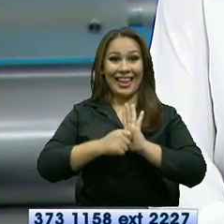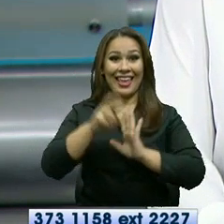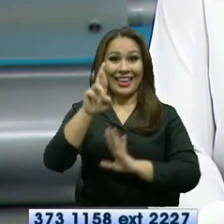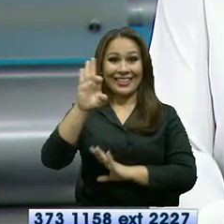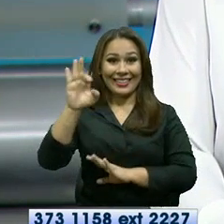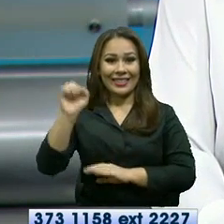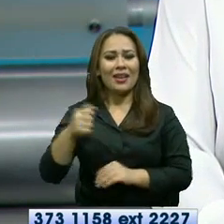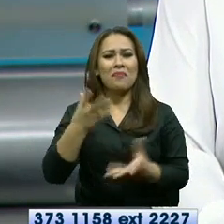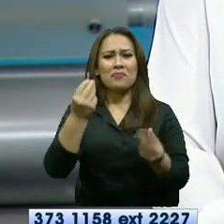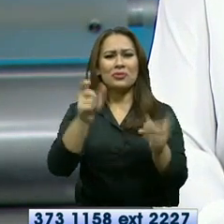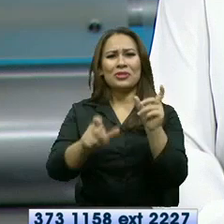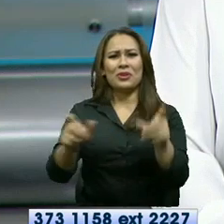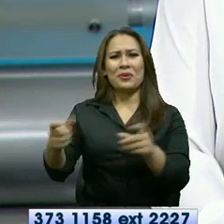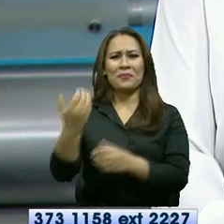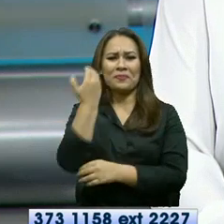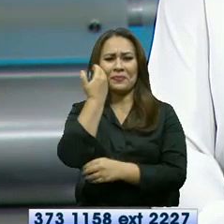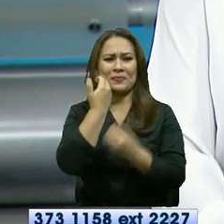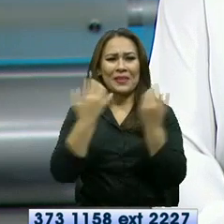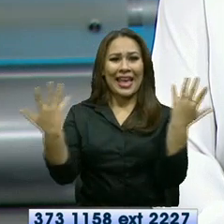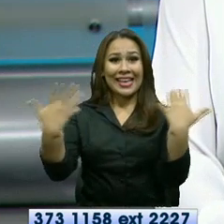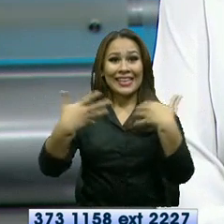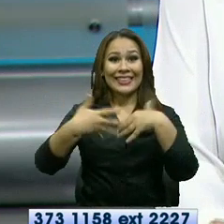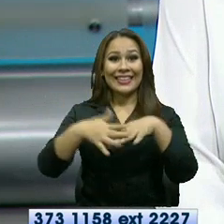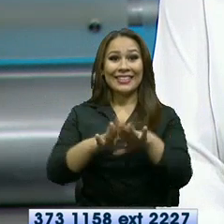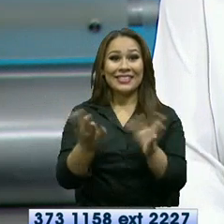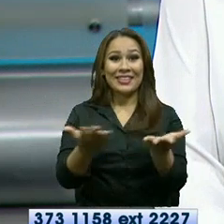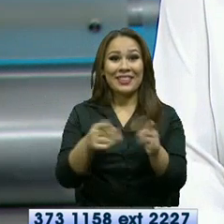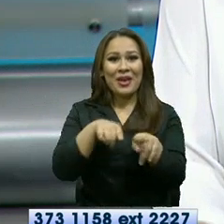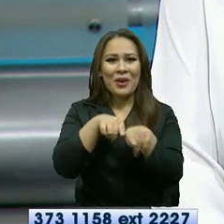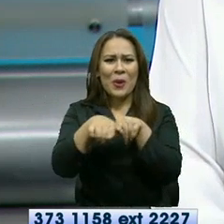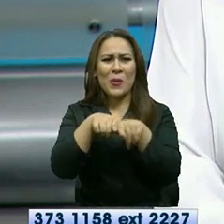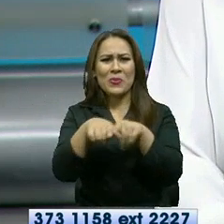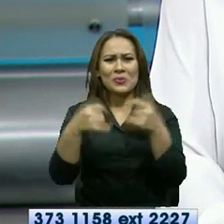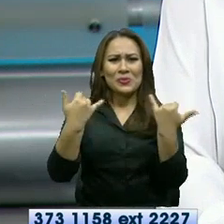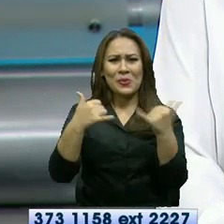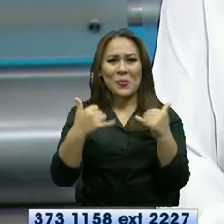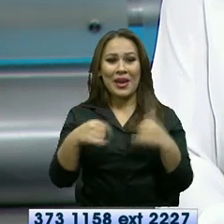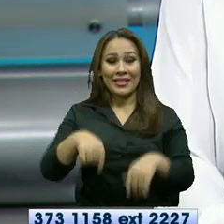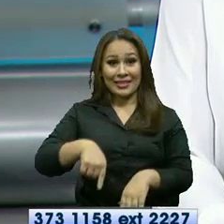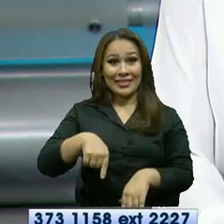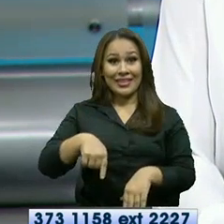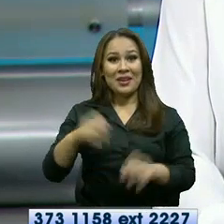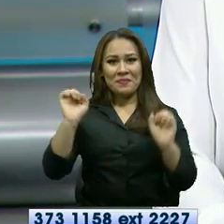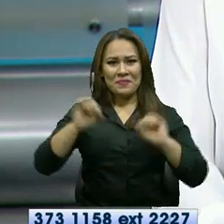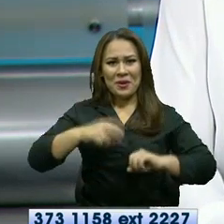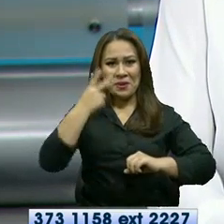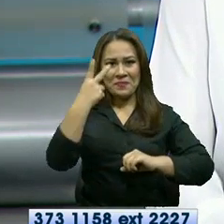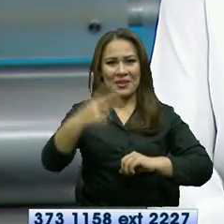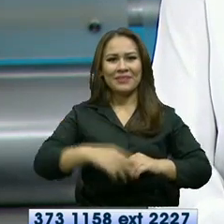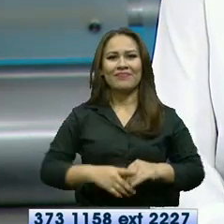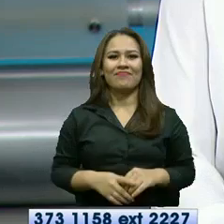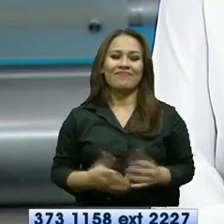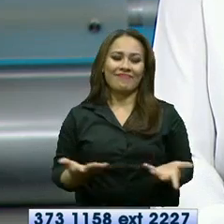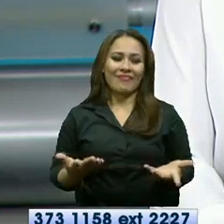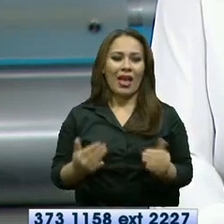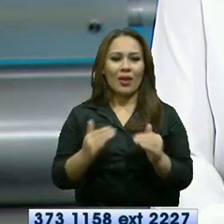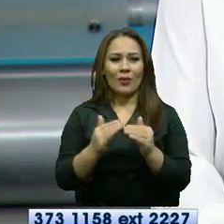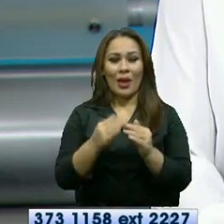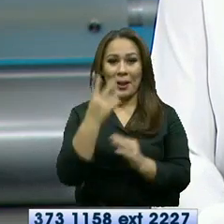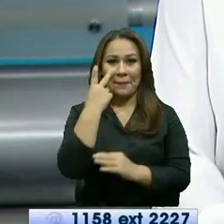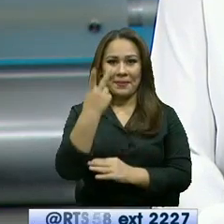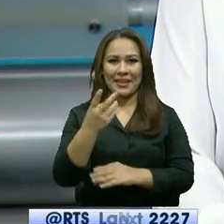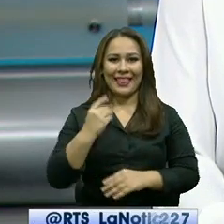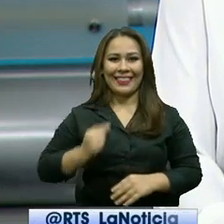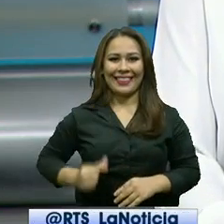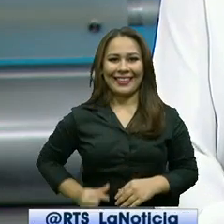momentos amenos durante una tarde de integración en la que con concursos y juegos demostraron sus habilidades. Julio César Saona con los